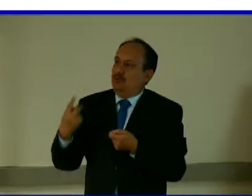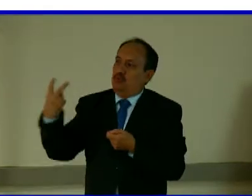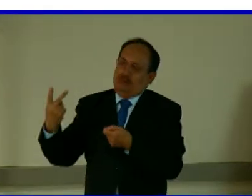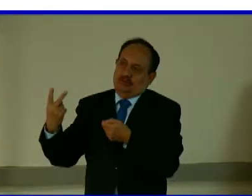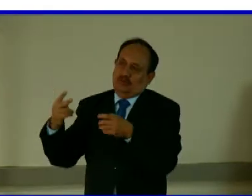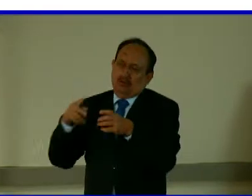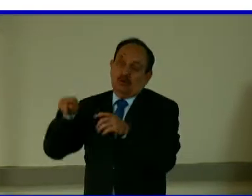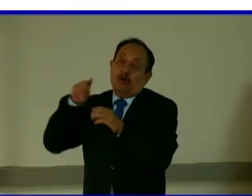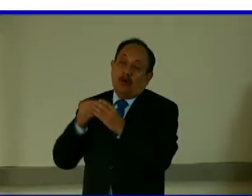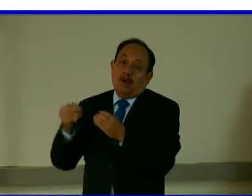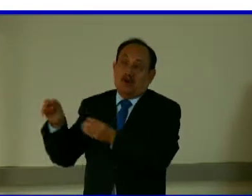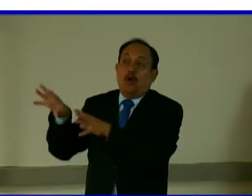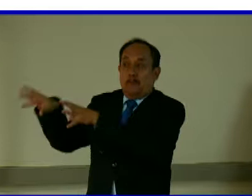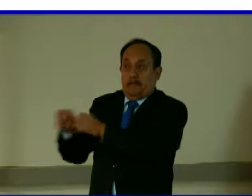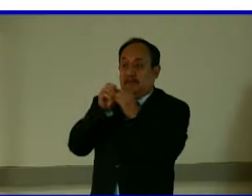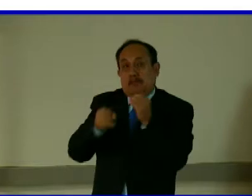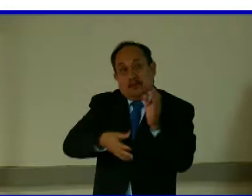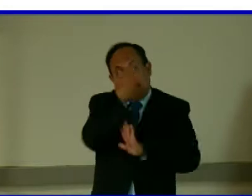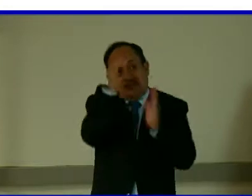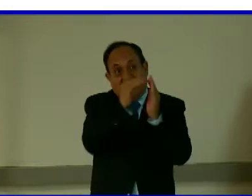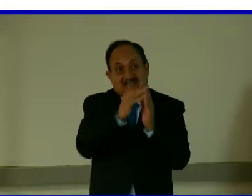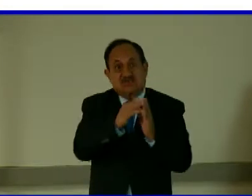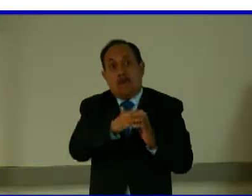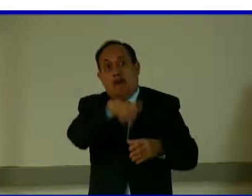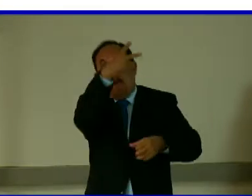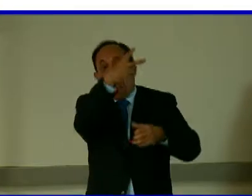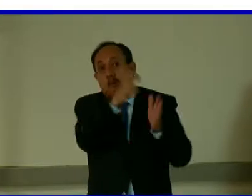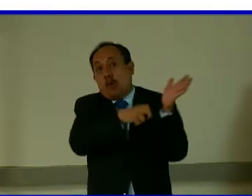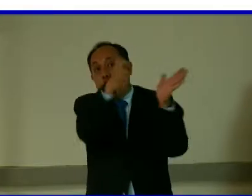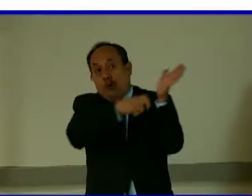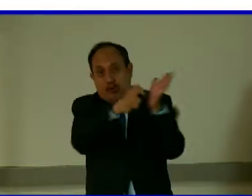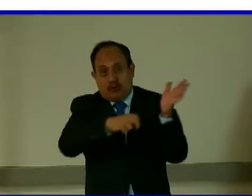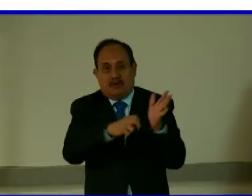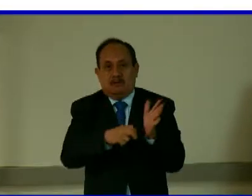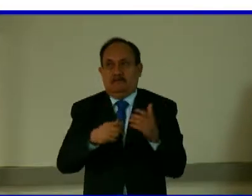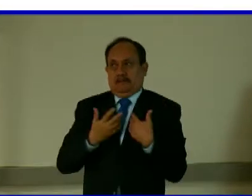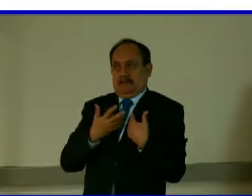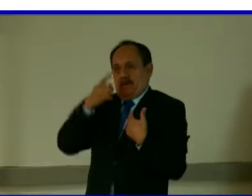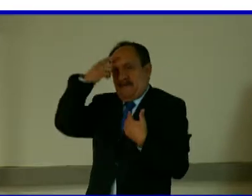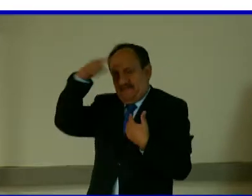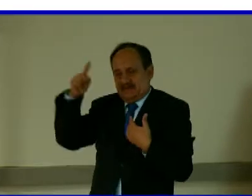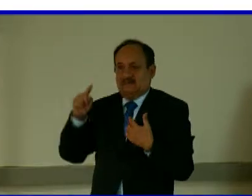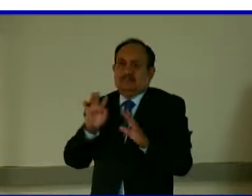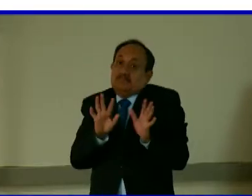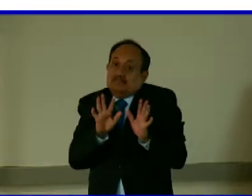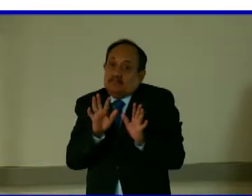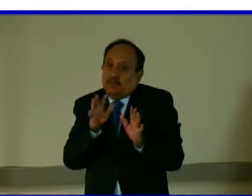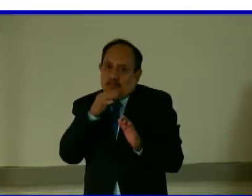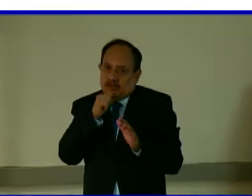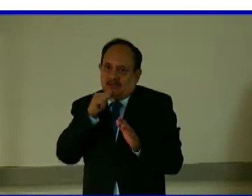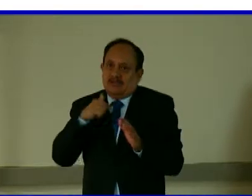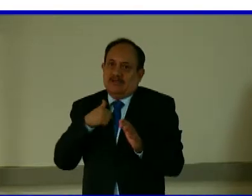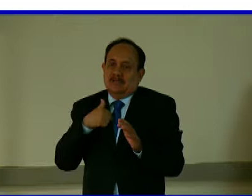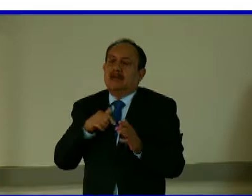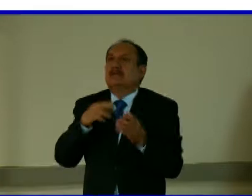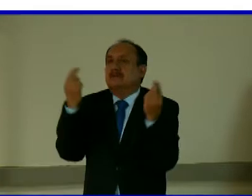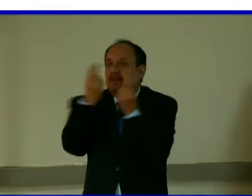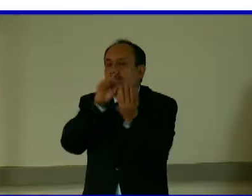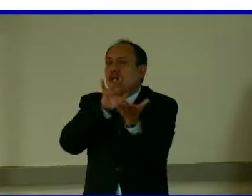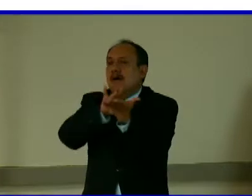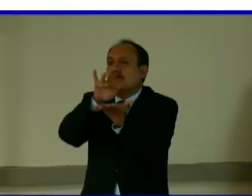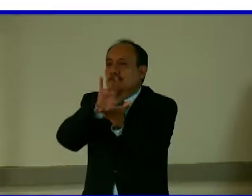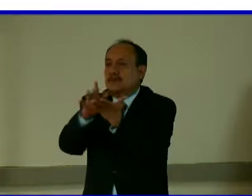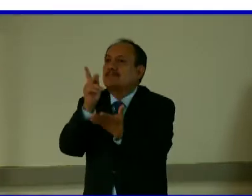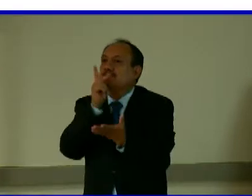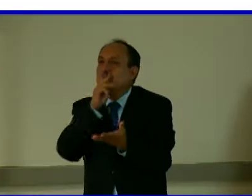la semana. Porque si fuera tan fácil ya lo hubiera hecho porque yo soy el que vivo con él. Y tenemos que apoyar a esos padres